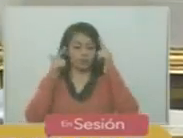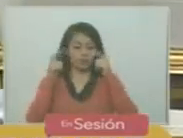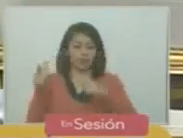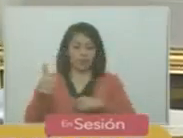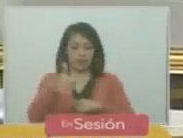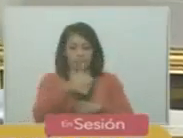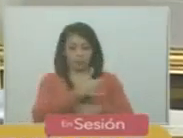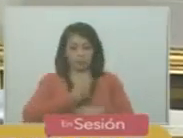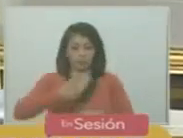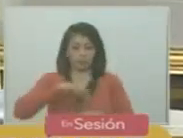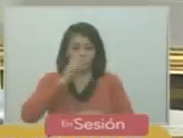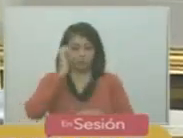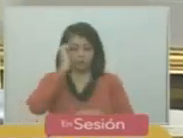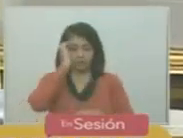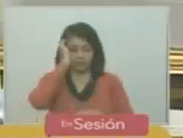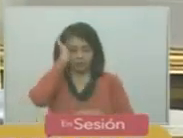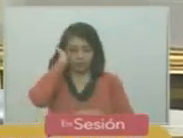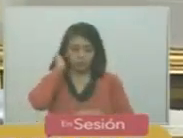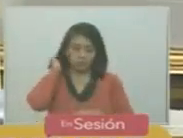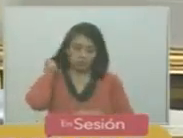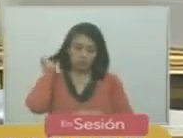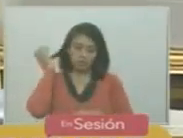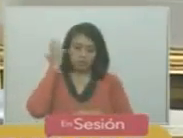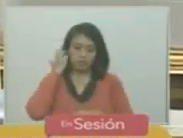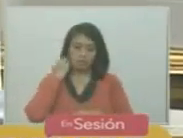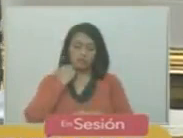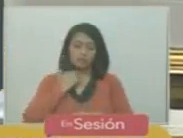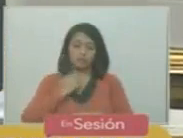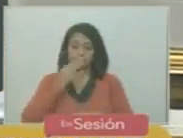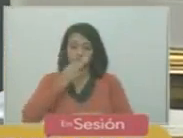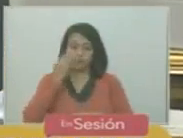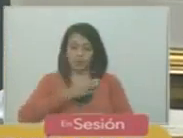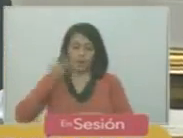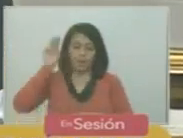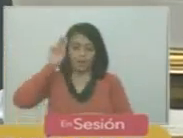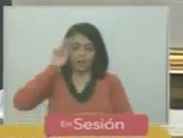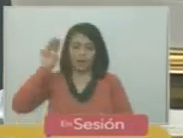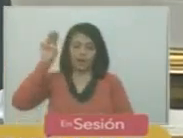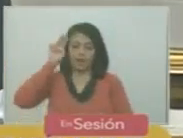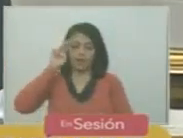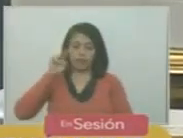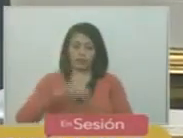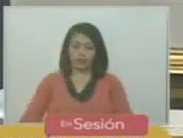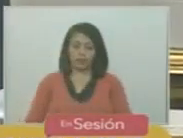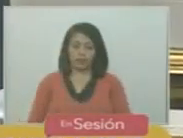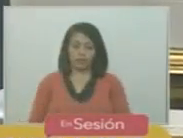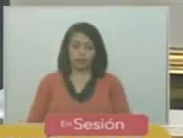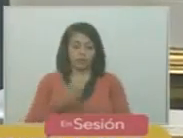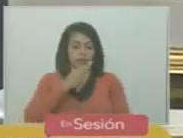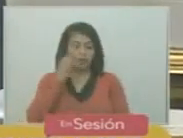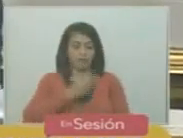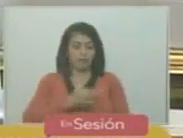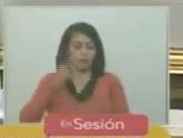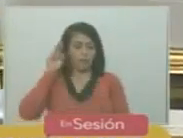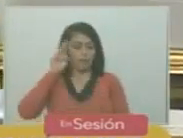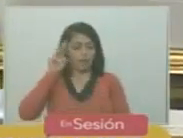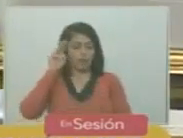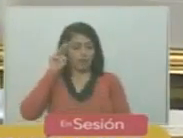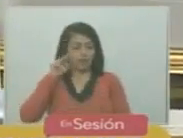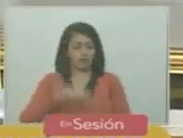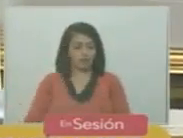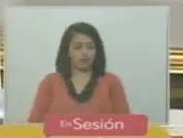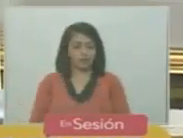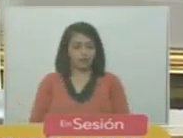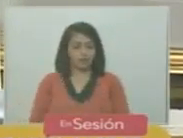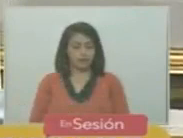uno de nosotros, para cada uno de nosotras. Un verdadero maestro. Un verdadero maestro